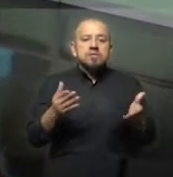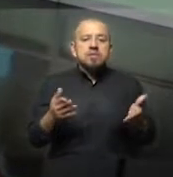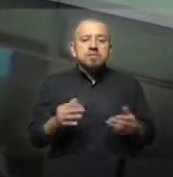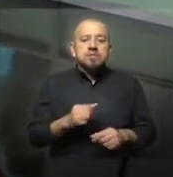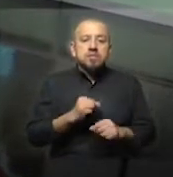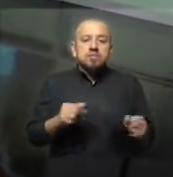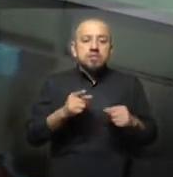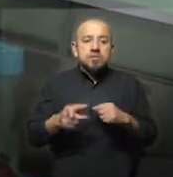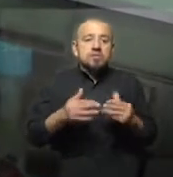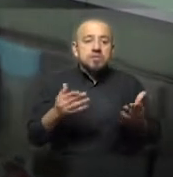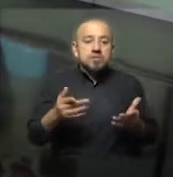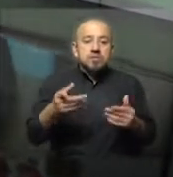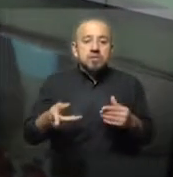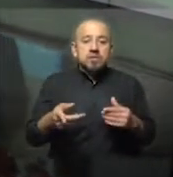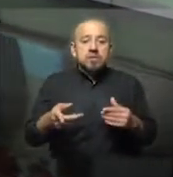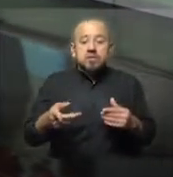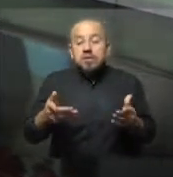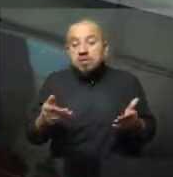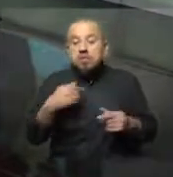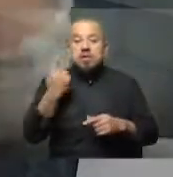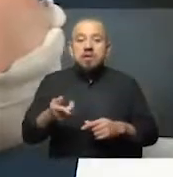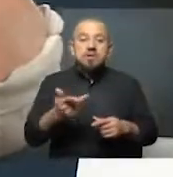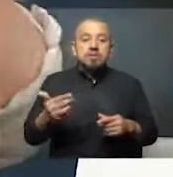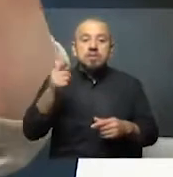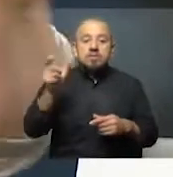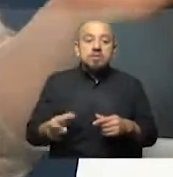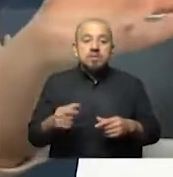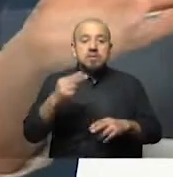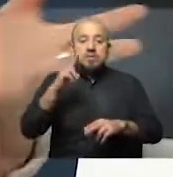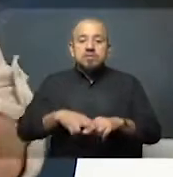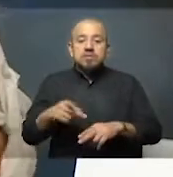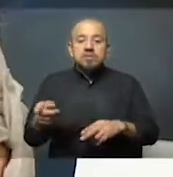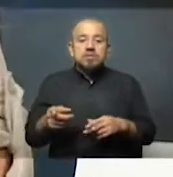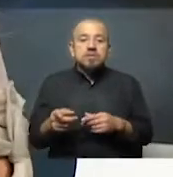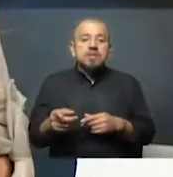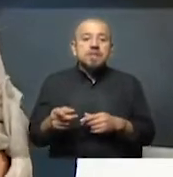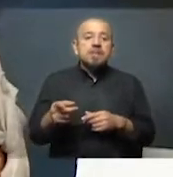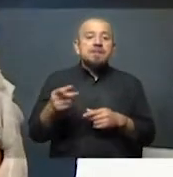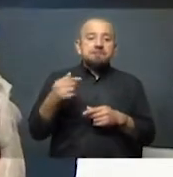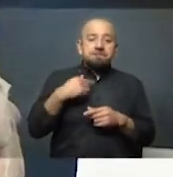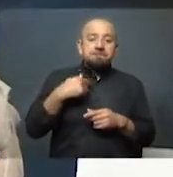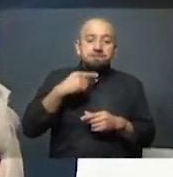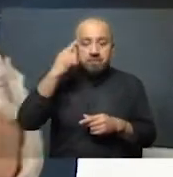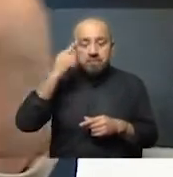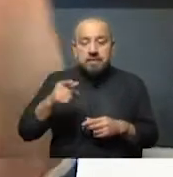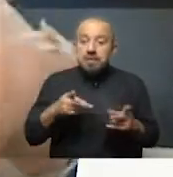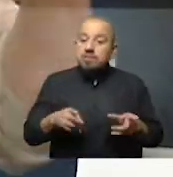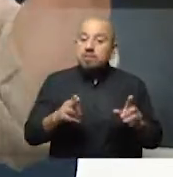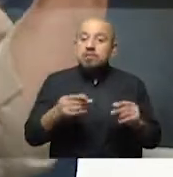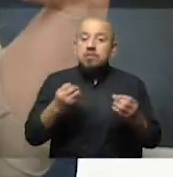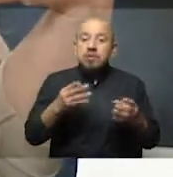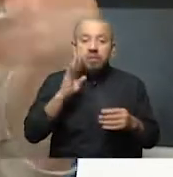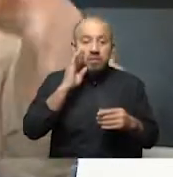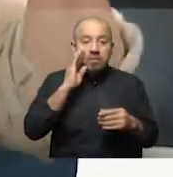el nombre de mi madre esté enlutado con nada mañana aparece alguien viste de esa situación Tal vez fue mi decisión metodológica porque mi madre